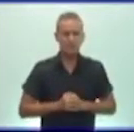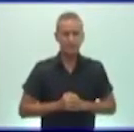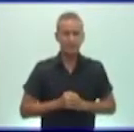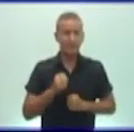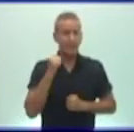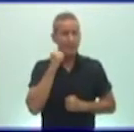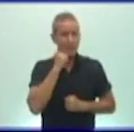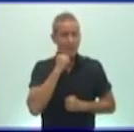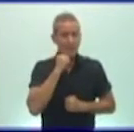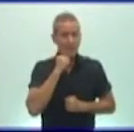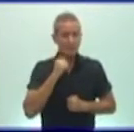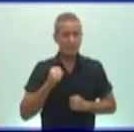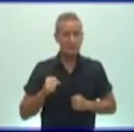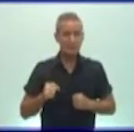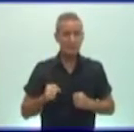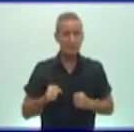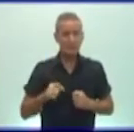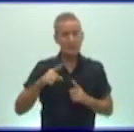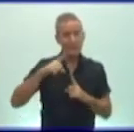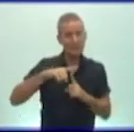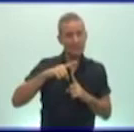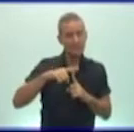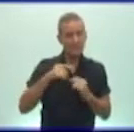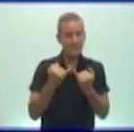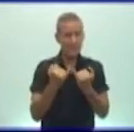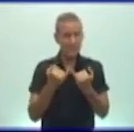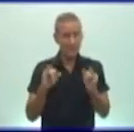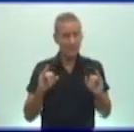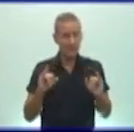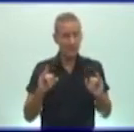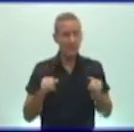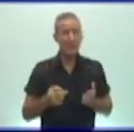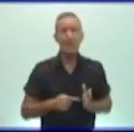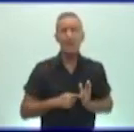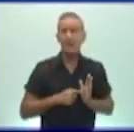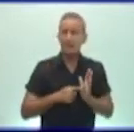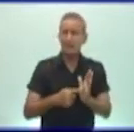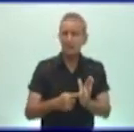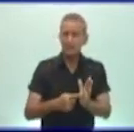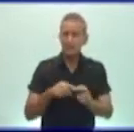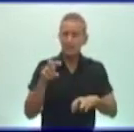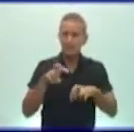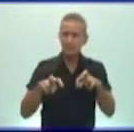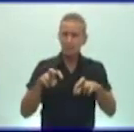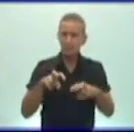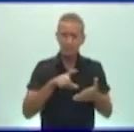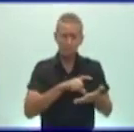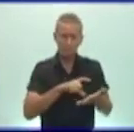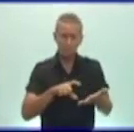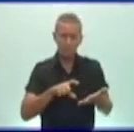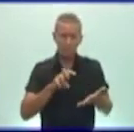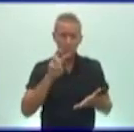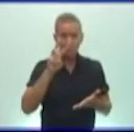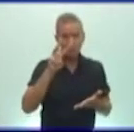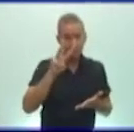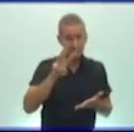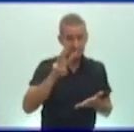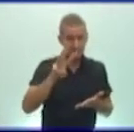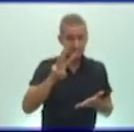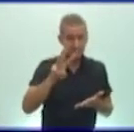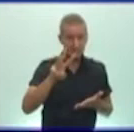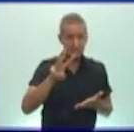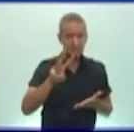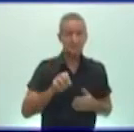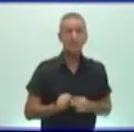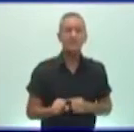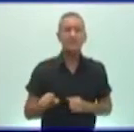Además, como actividad independiente, le estamos sugiriendo buscar en el texto tres sustantivos y a cada